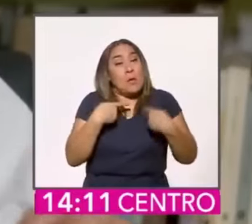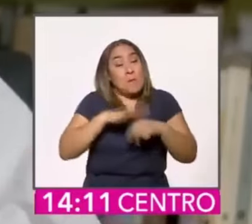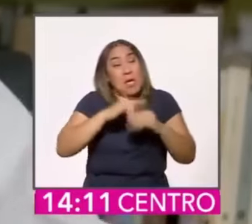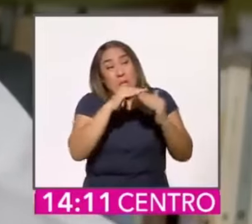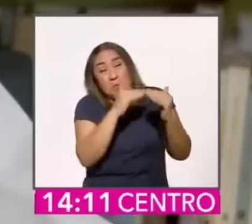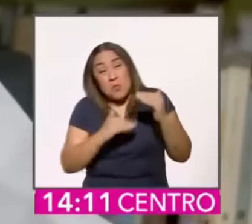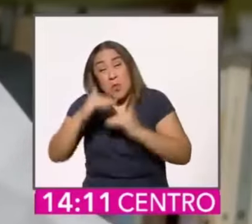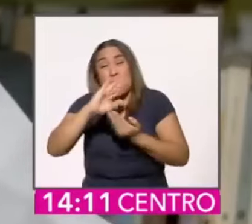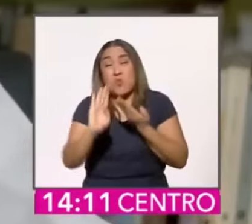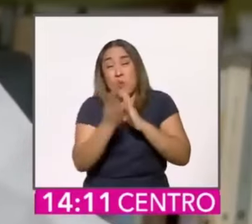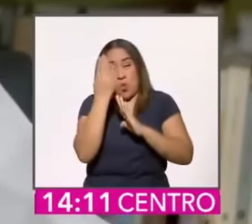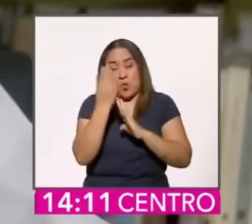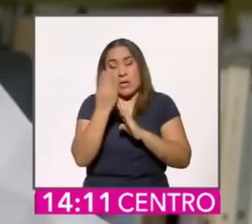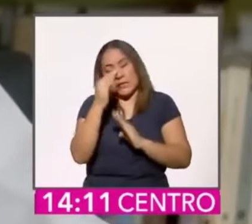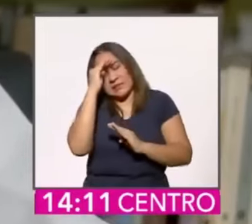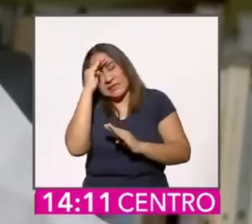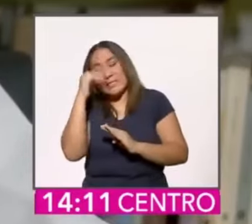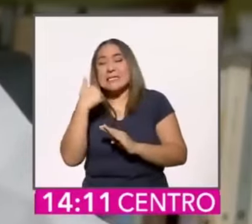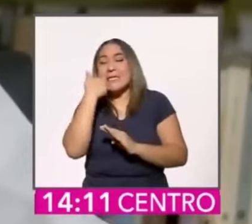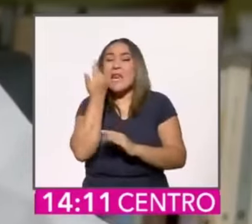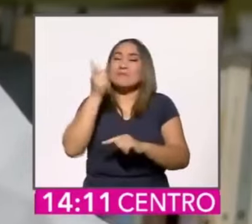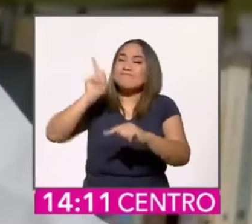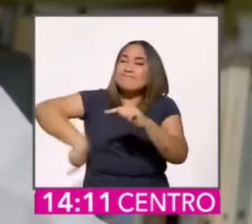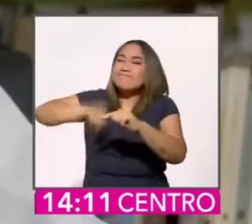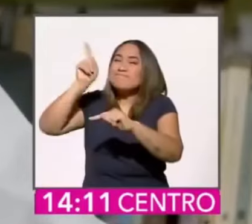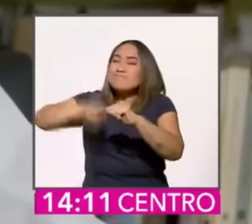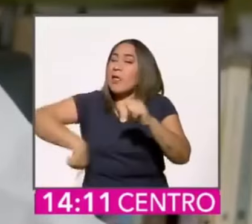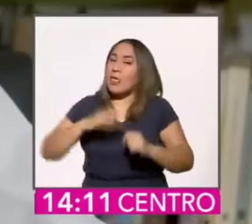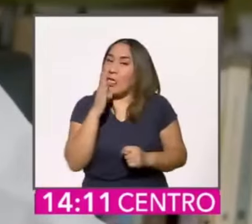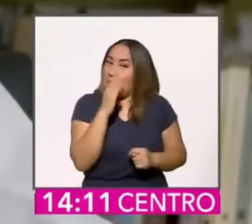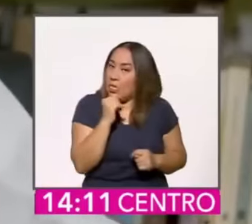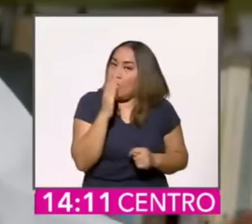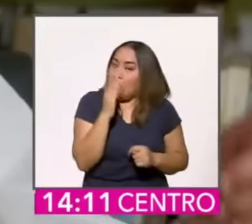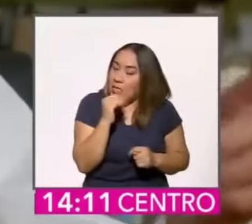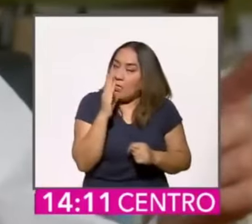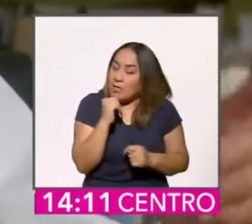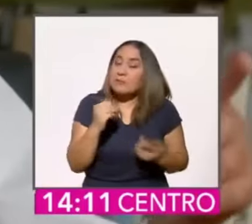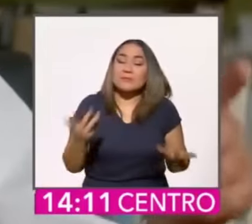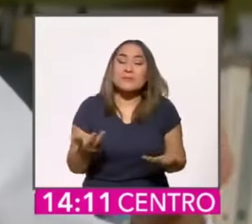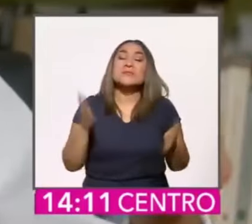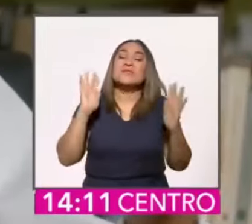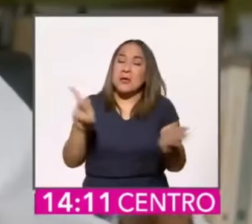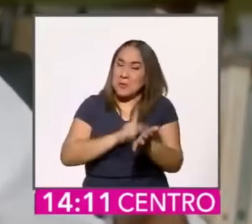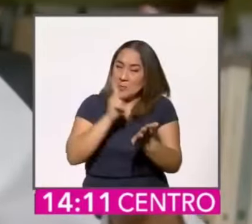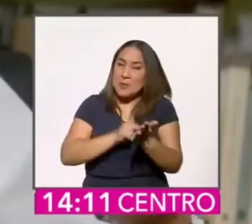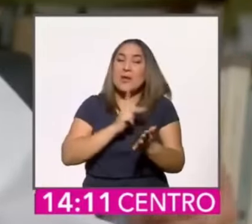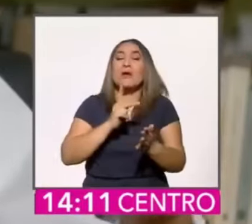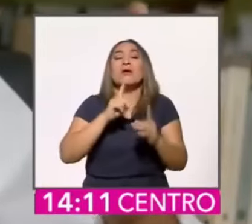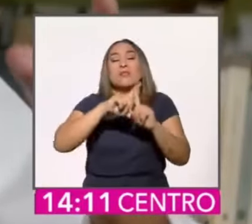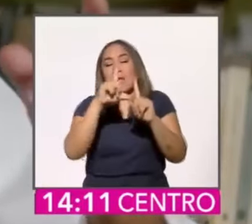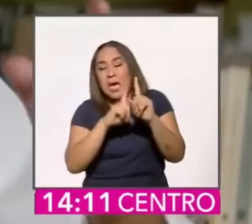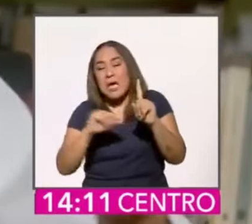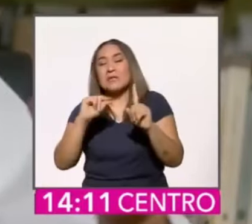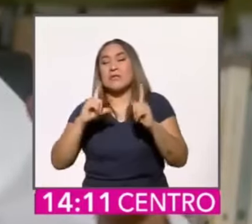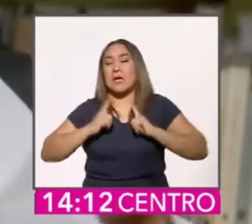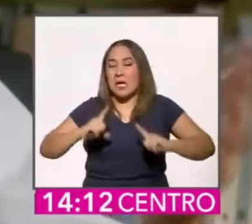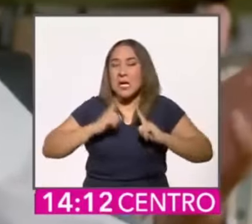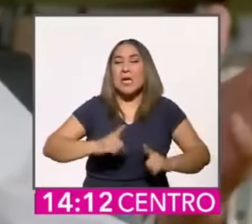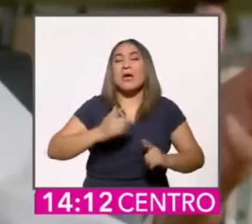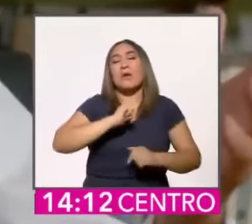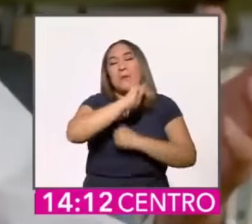del mundo en el intento fallido de hacerlo trizas. Lo han espiado agencias nacionales y